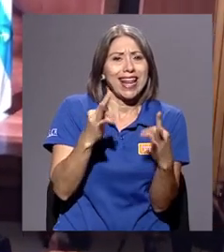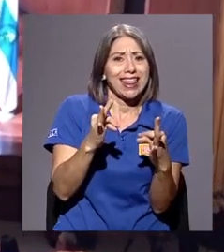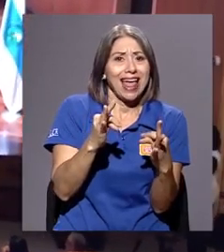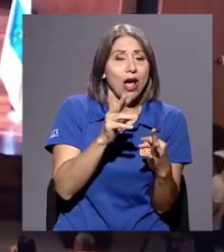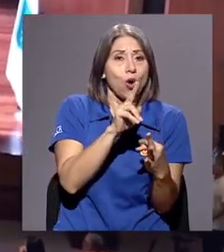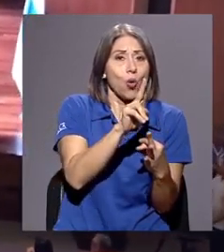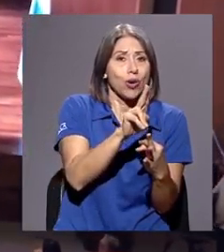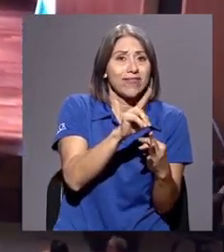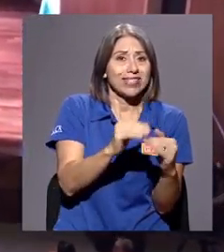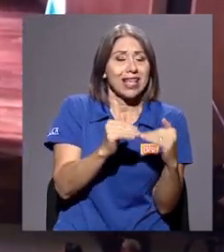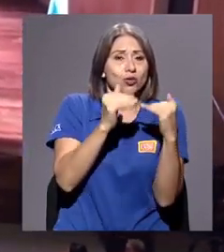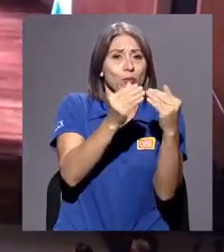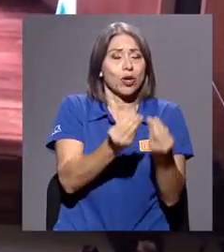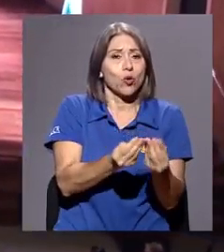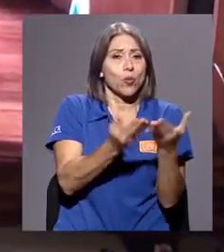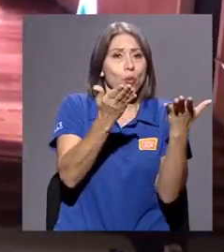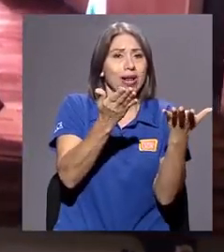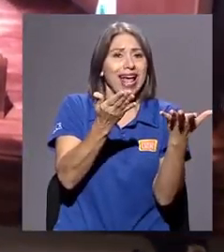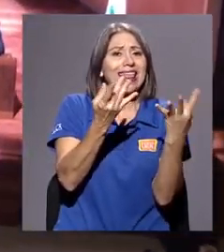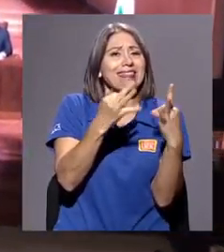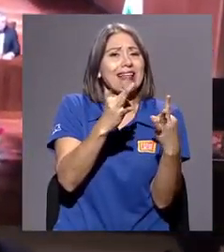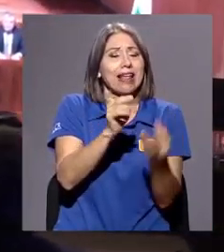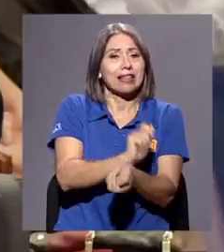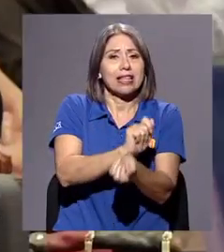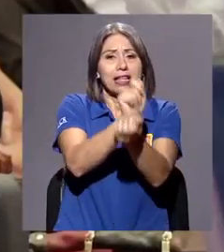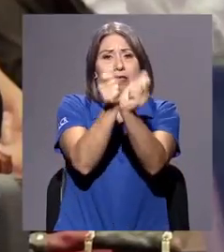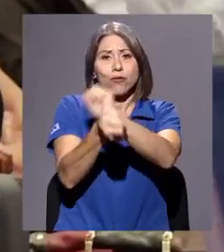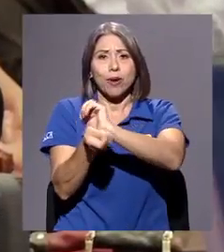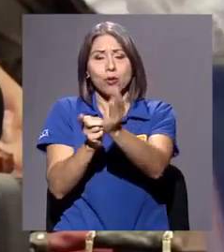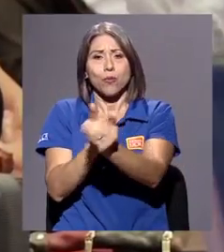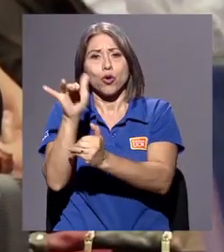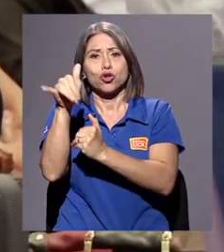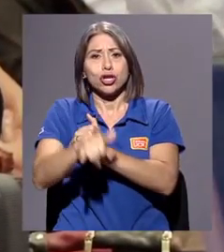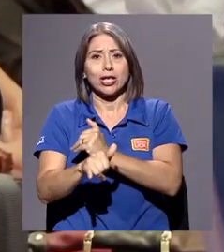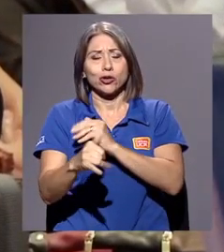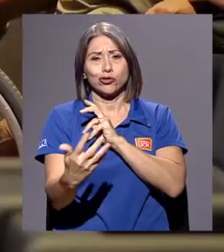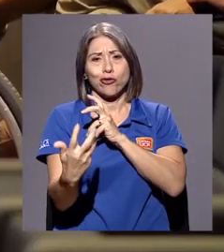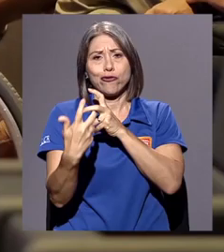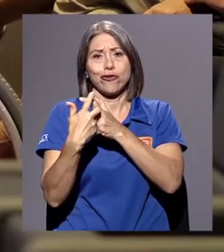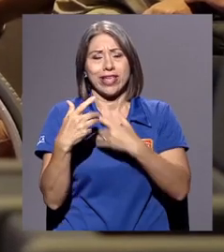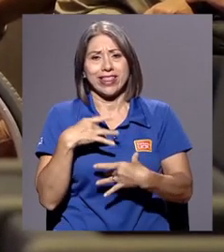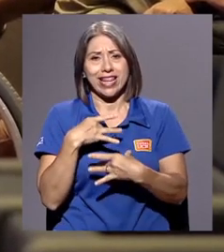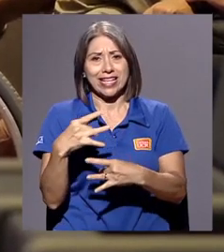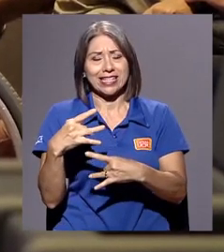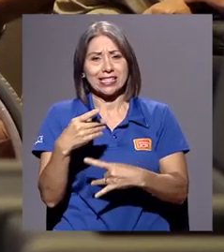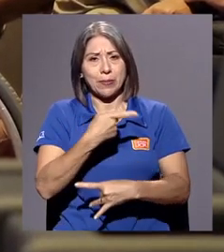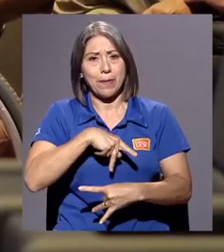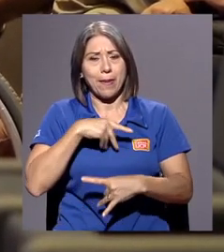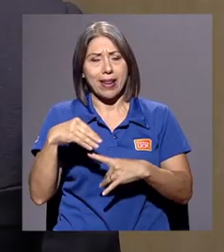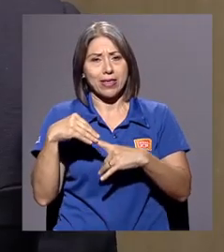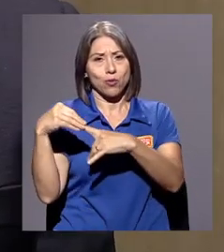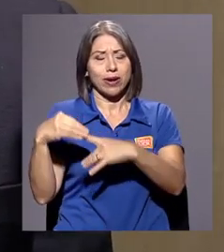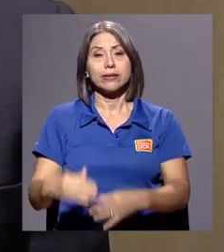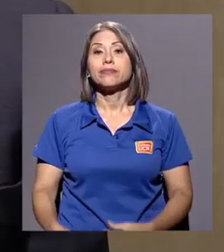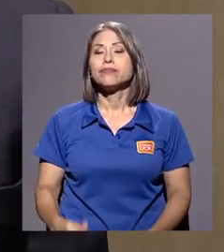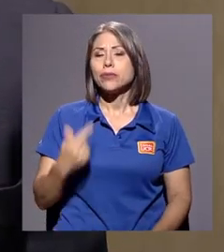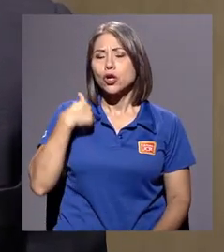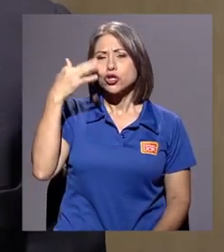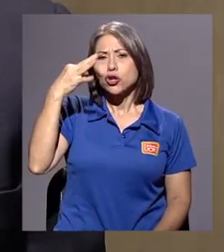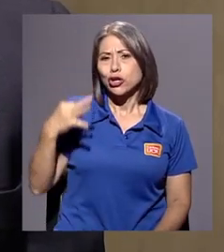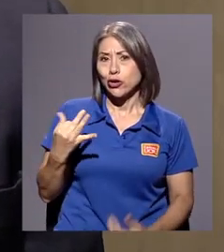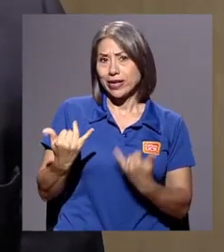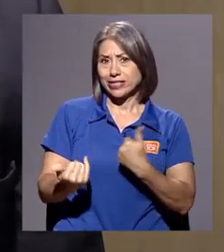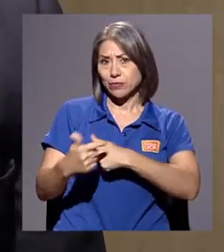Superior Estatal en proyectos alineados con intereses particulares. Yo creo que en este momento la universidad tiene